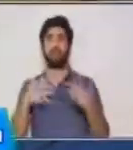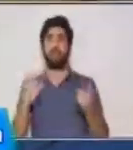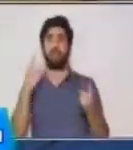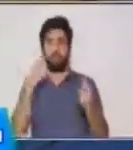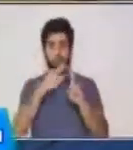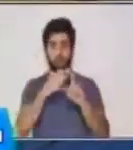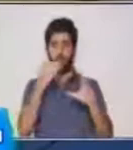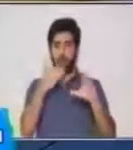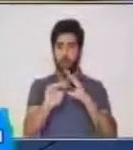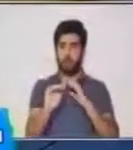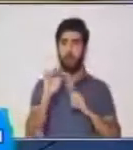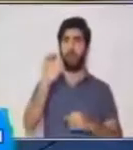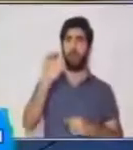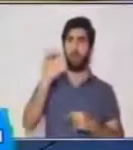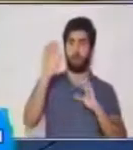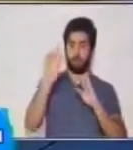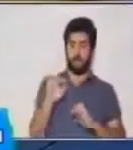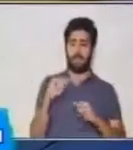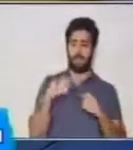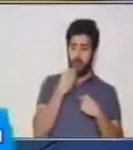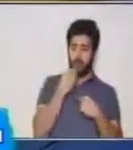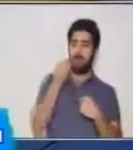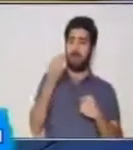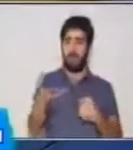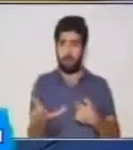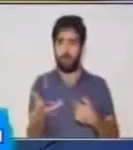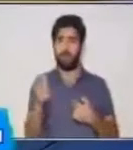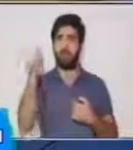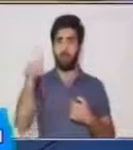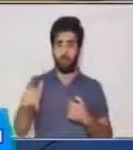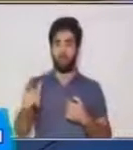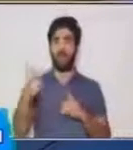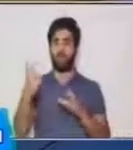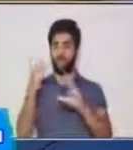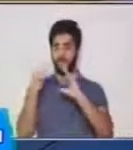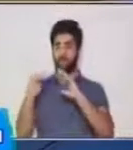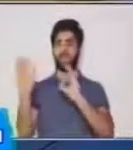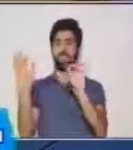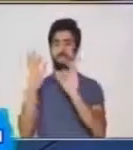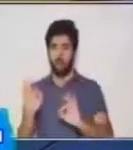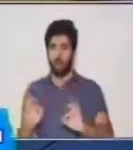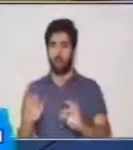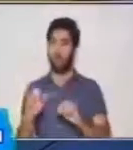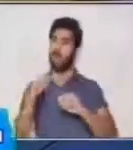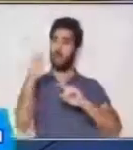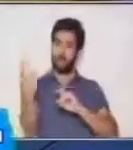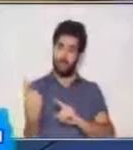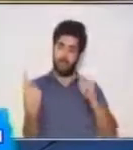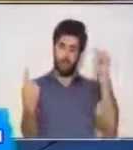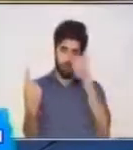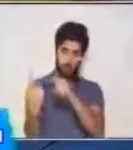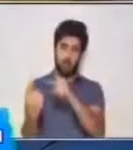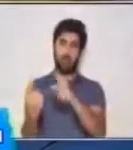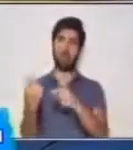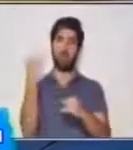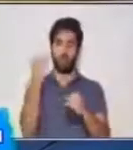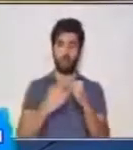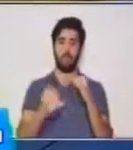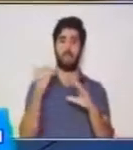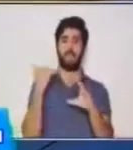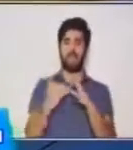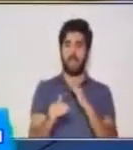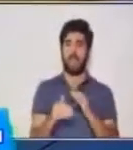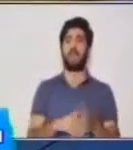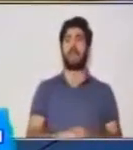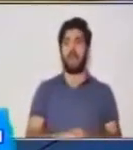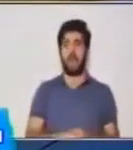canal, receptor y mensaje. Busquemos y vamos haciendo parejas. Envía la información.